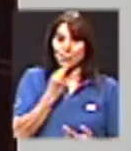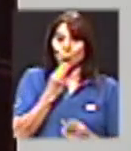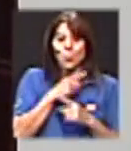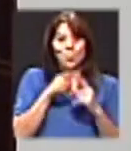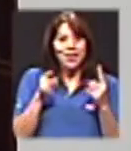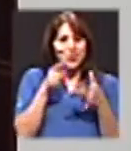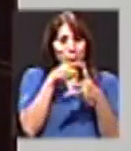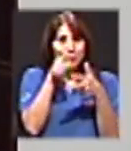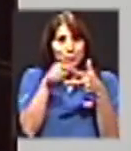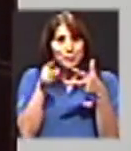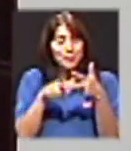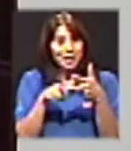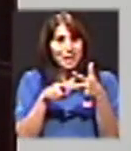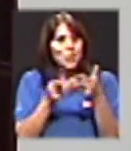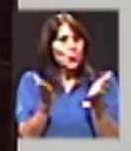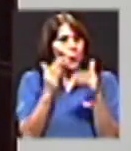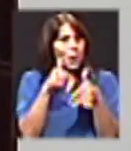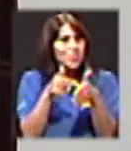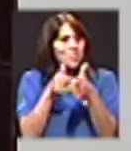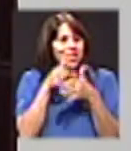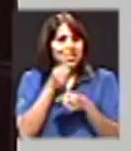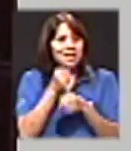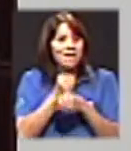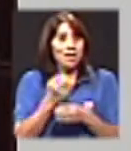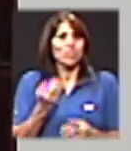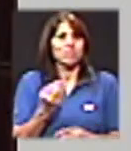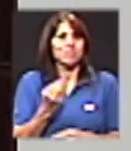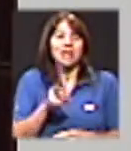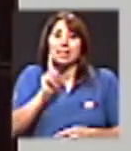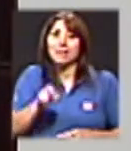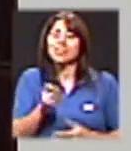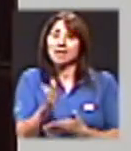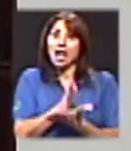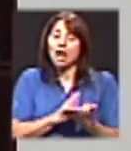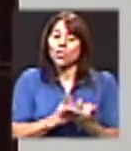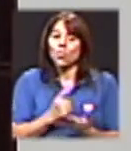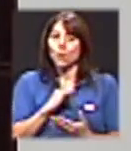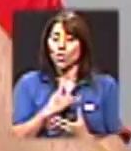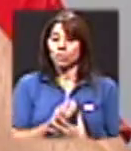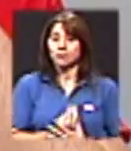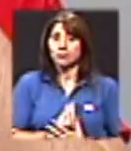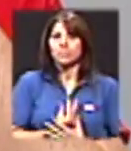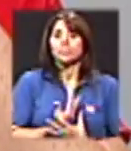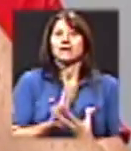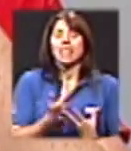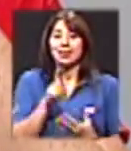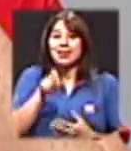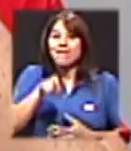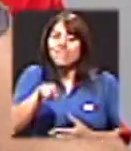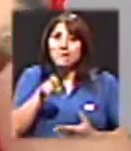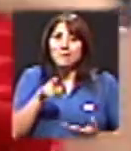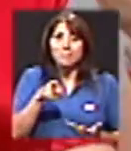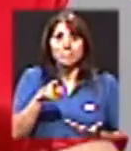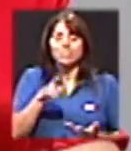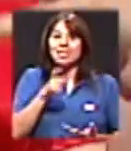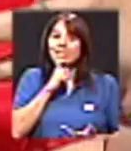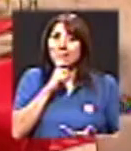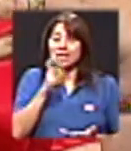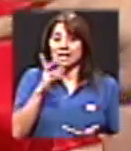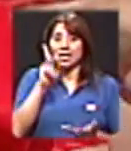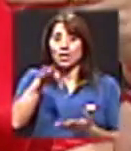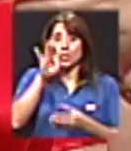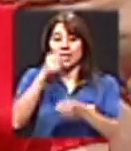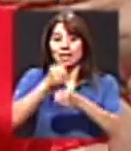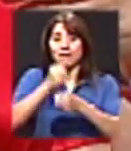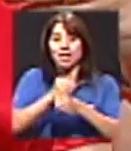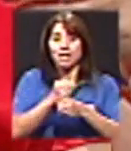que le nace a uno como una real vocación, es mucho más difícil colocarse. Entonces, ¿cómo hacer